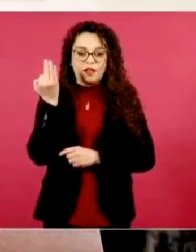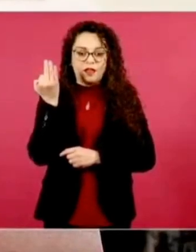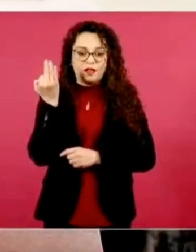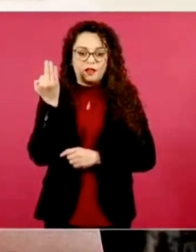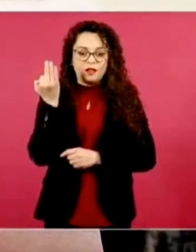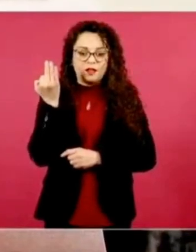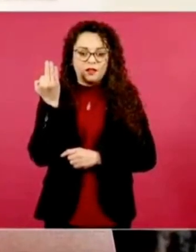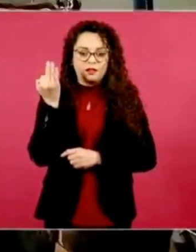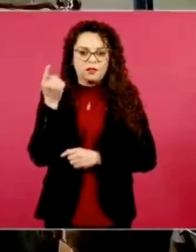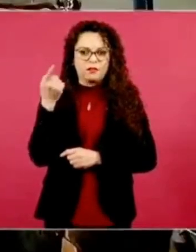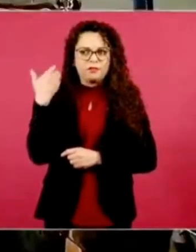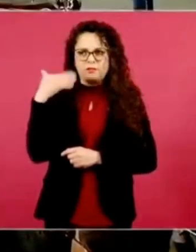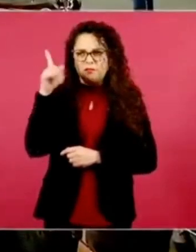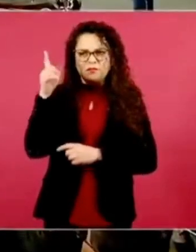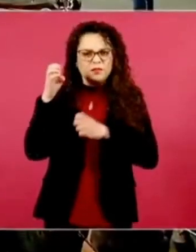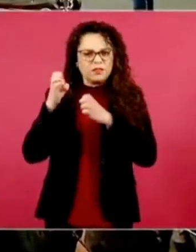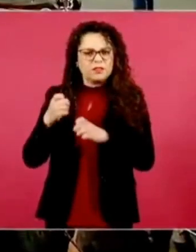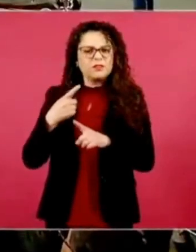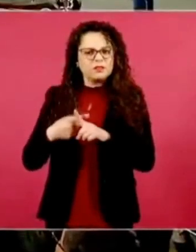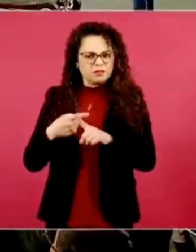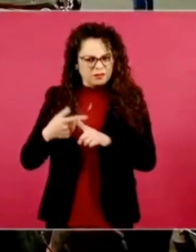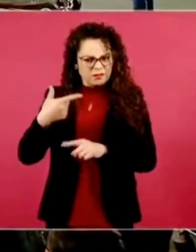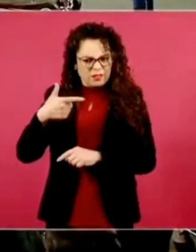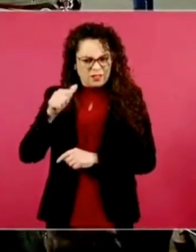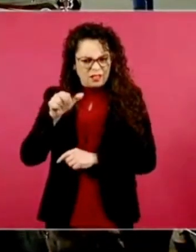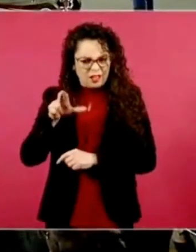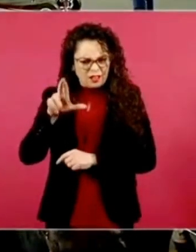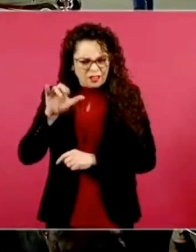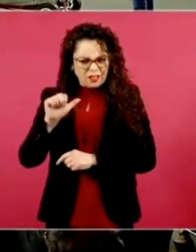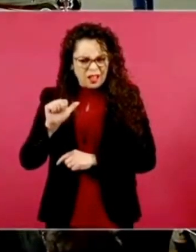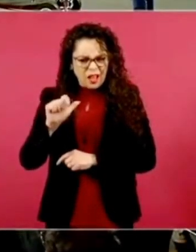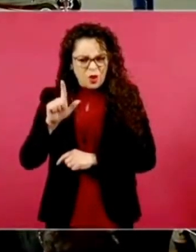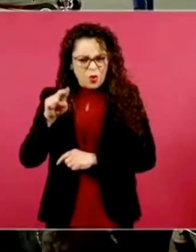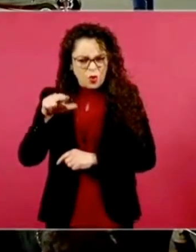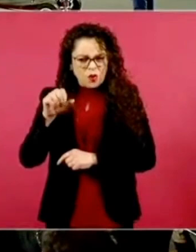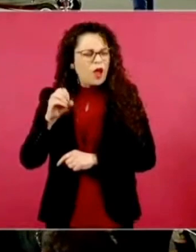era García Luna entonces, ¿no? ¿O no? Sí.